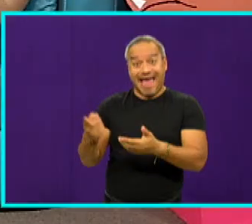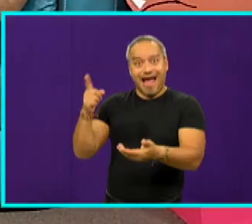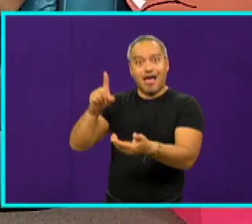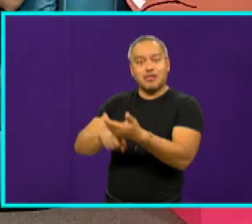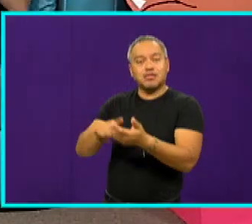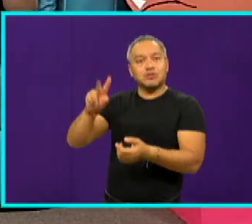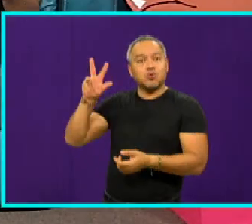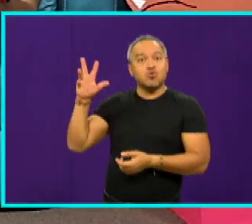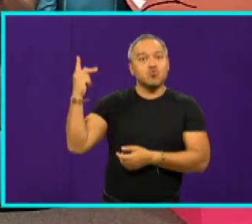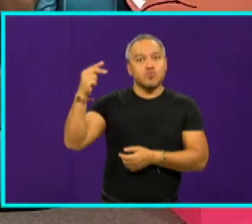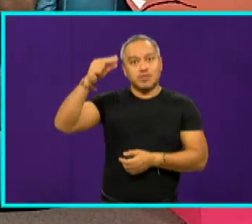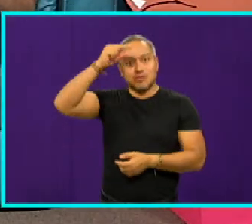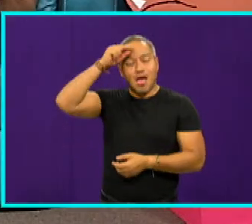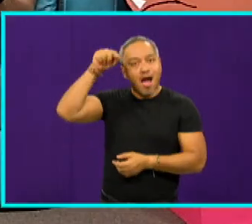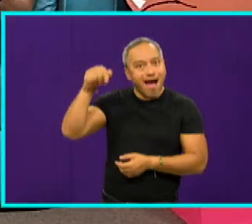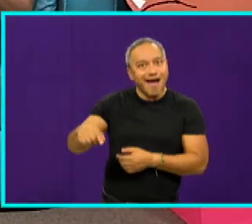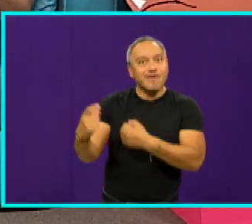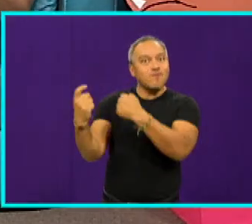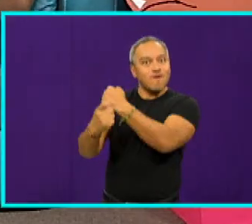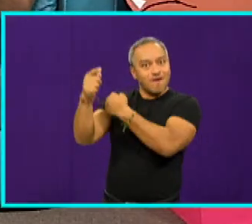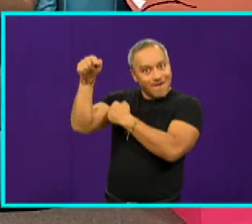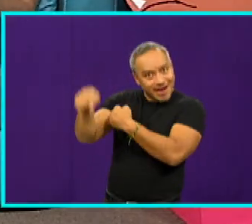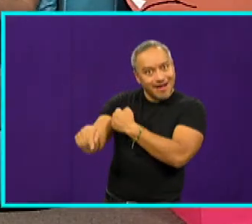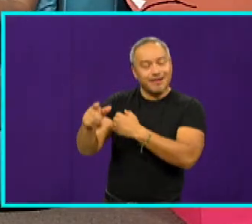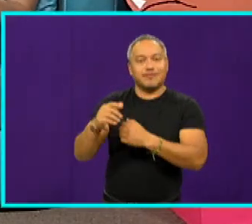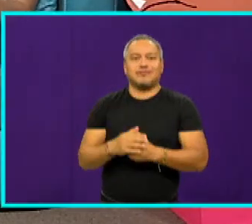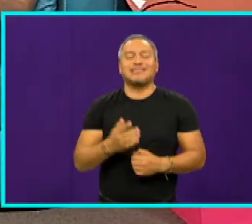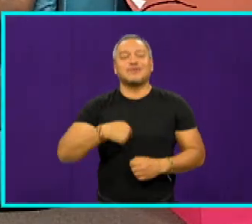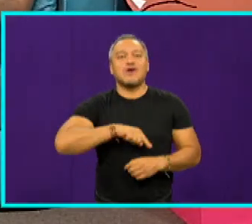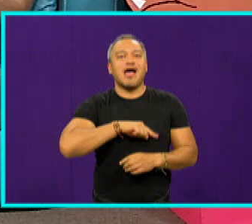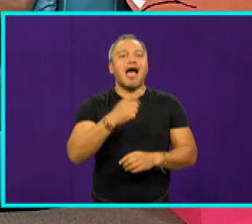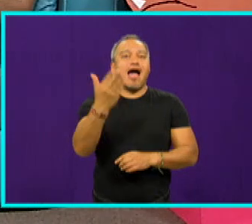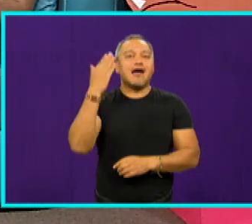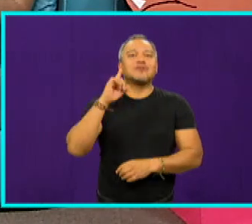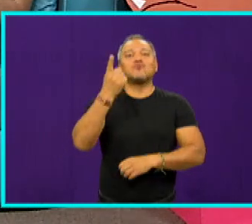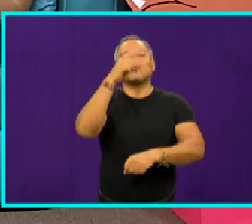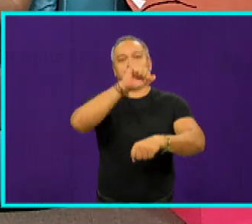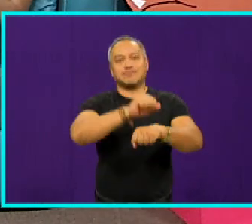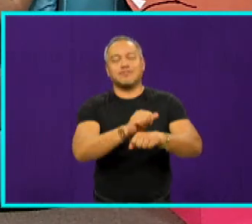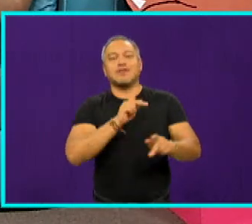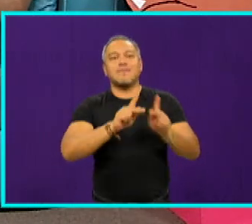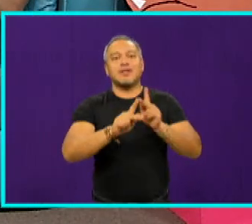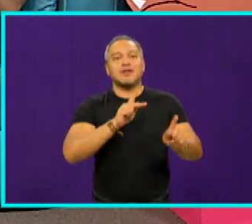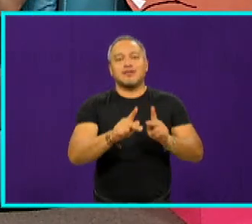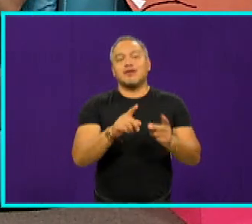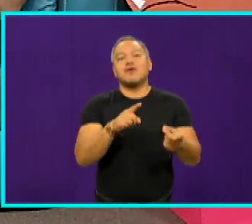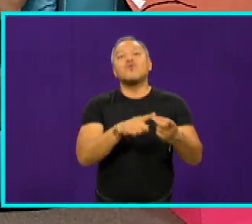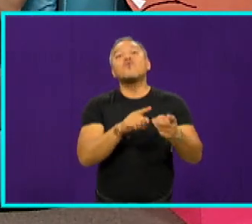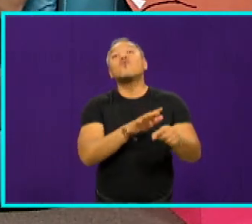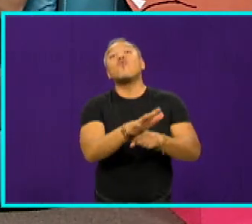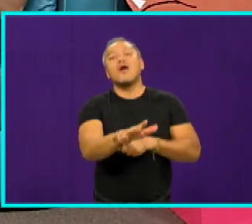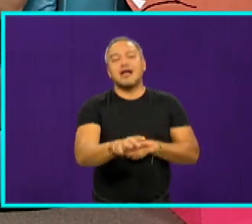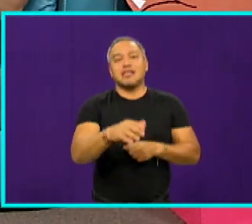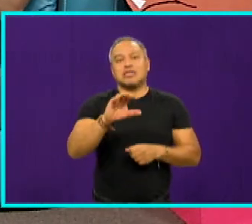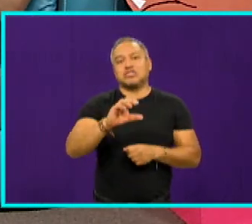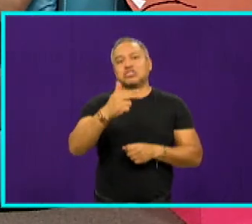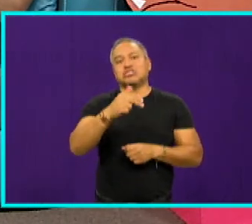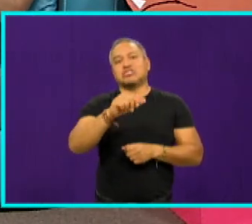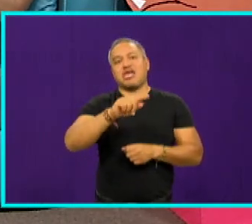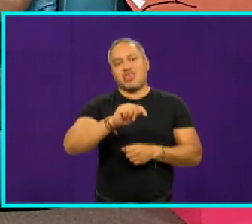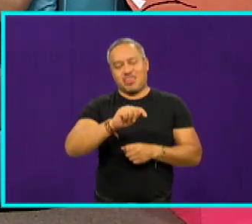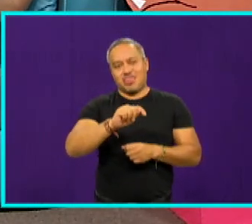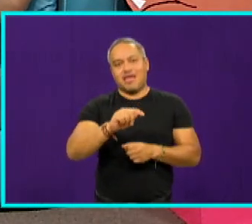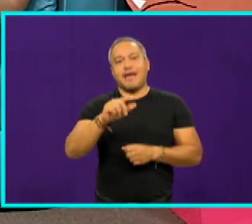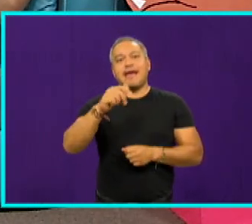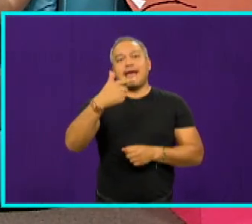Entonces, nosotros platicamos en la semana pasada de lo que era la inteligencia artificial en el chat GPT, que era escribir textos, para que generar, se le